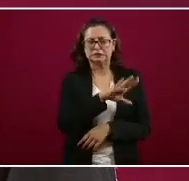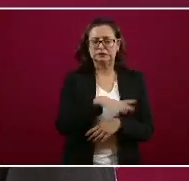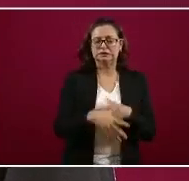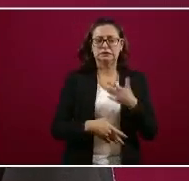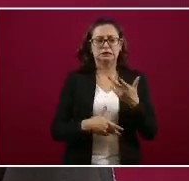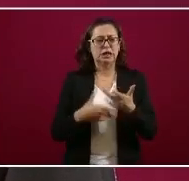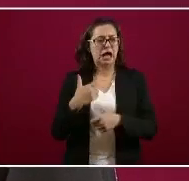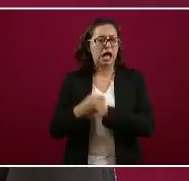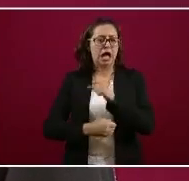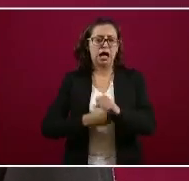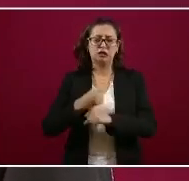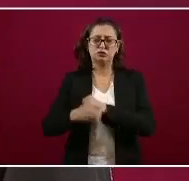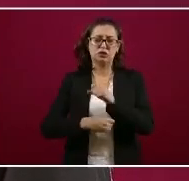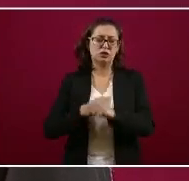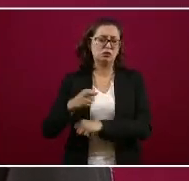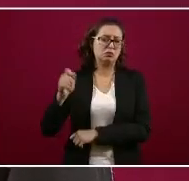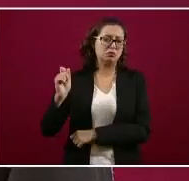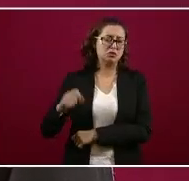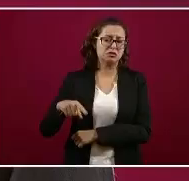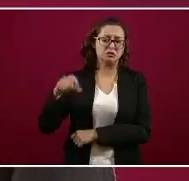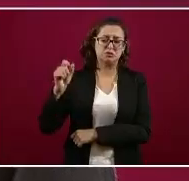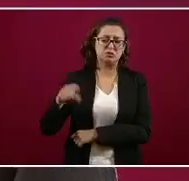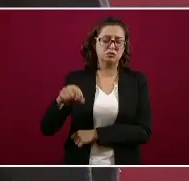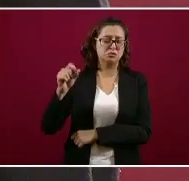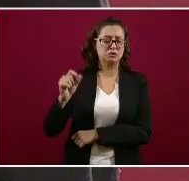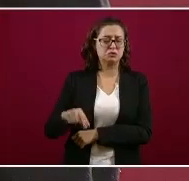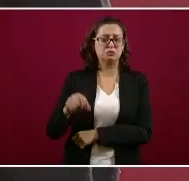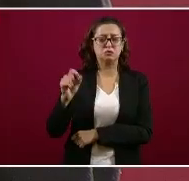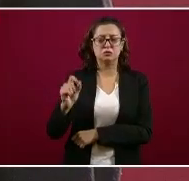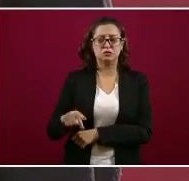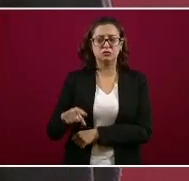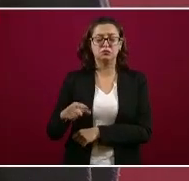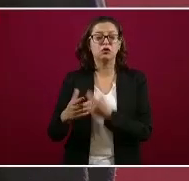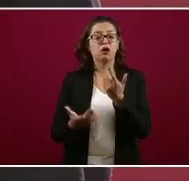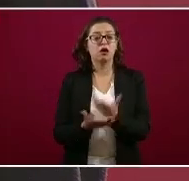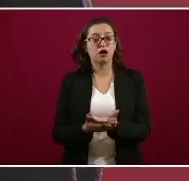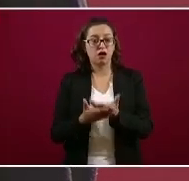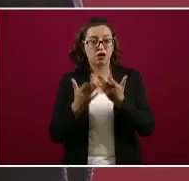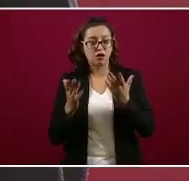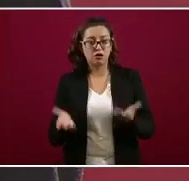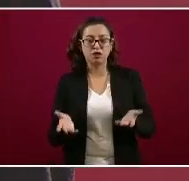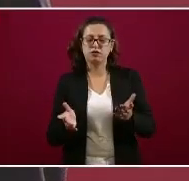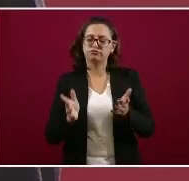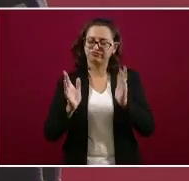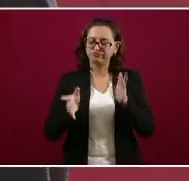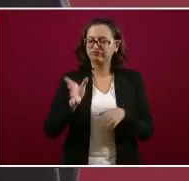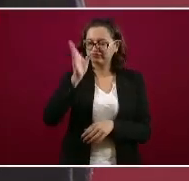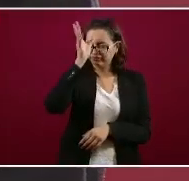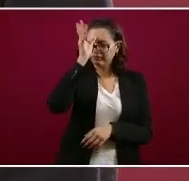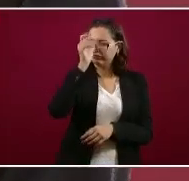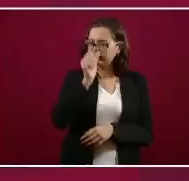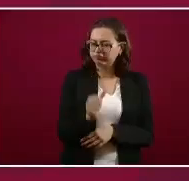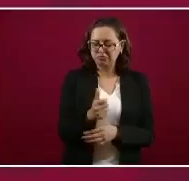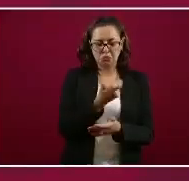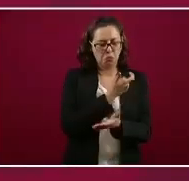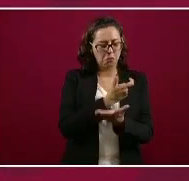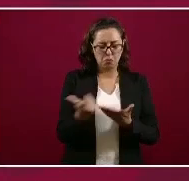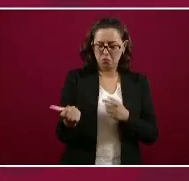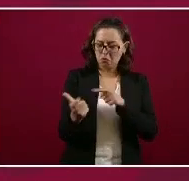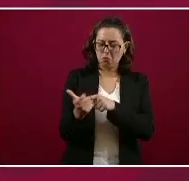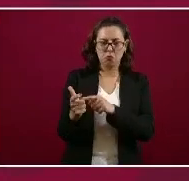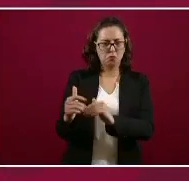años y se acordó apoyar a los productores